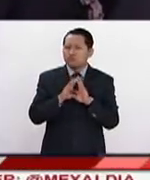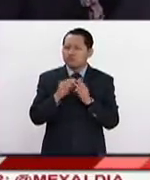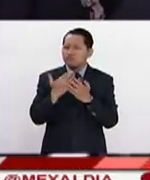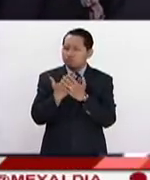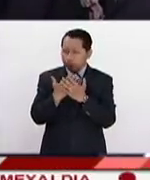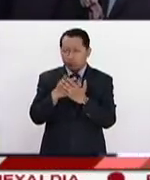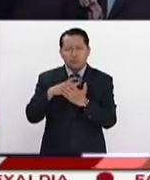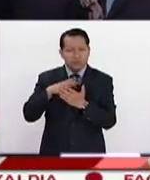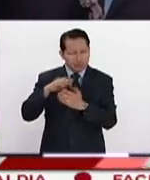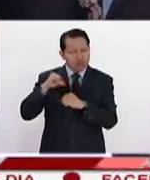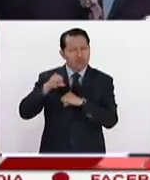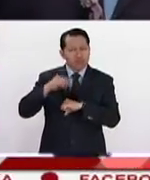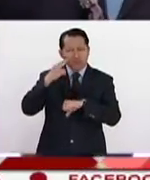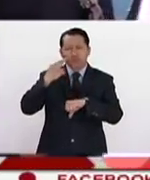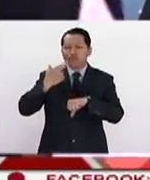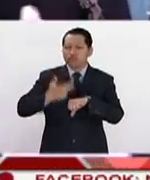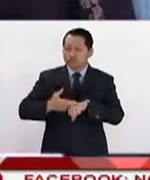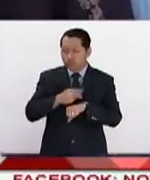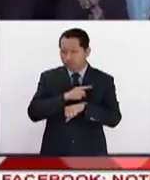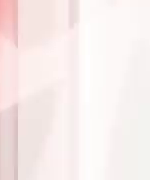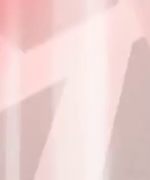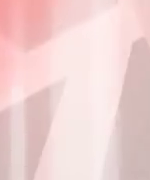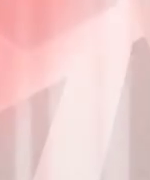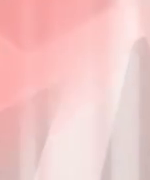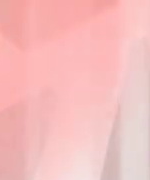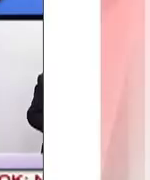electoral resuelva la verdad jurídica.